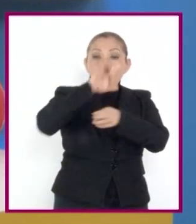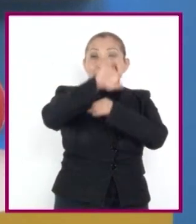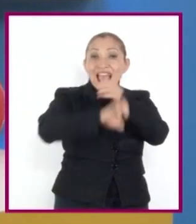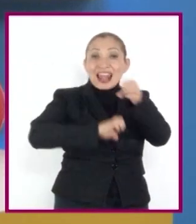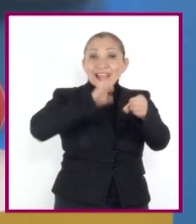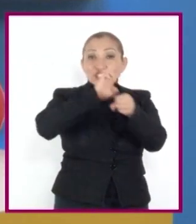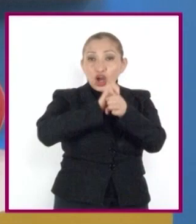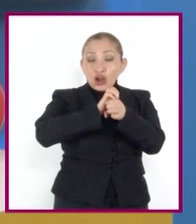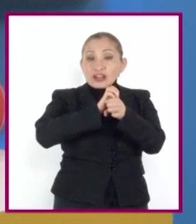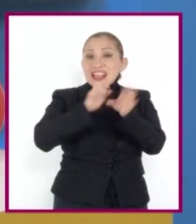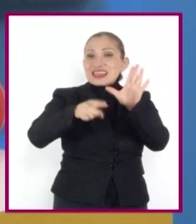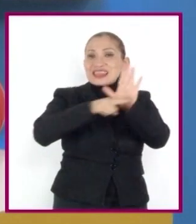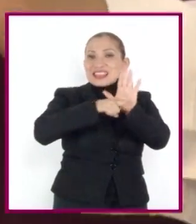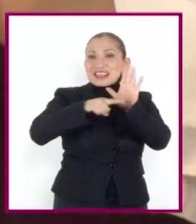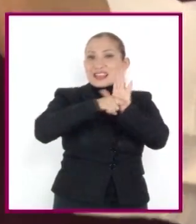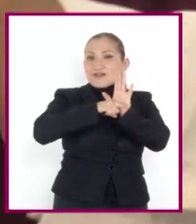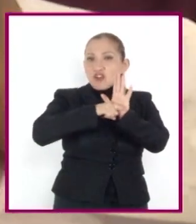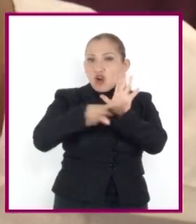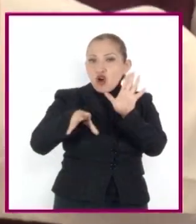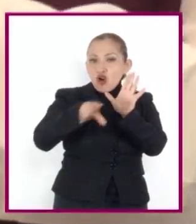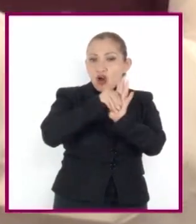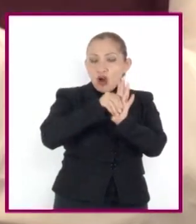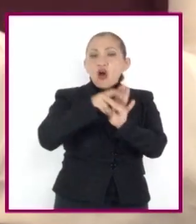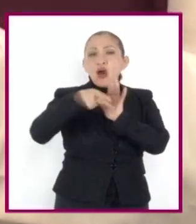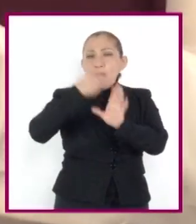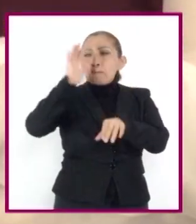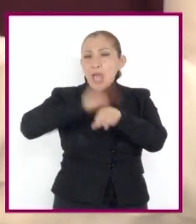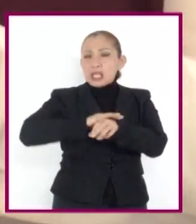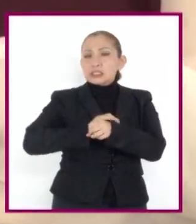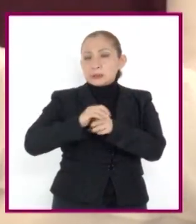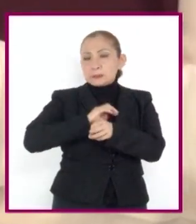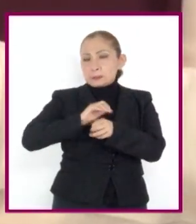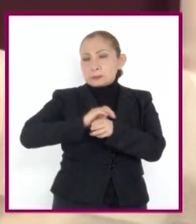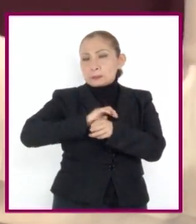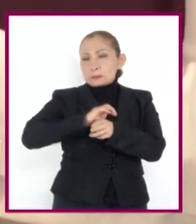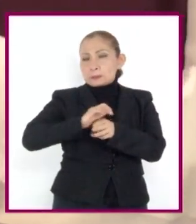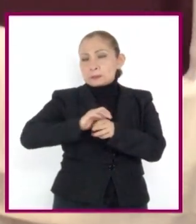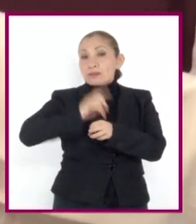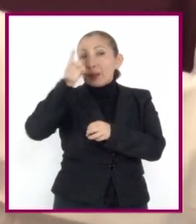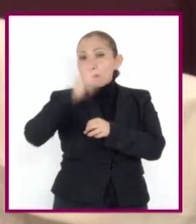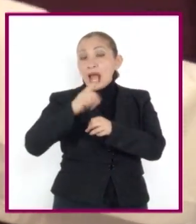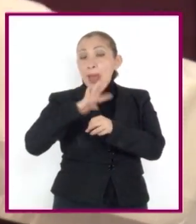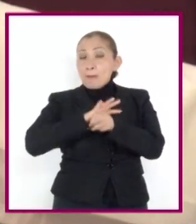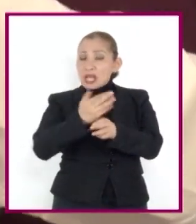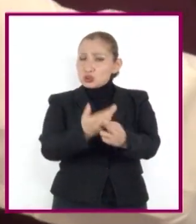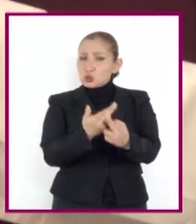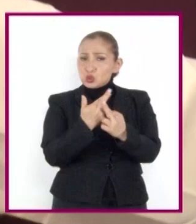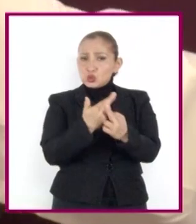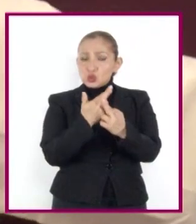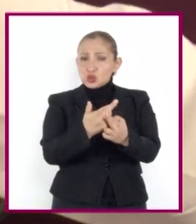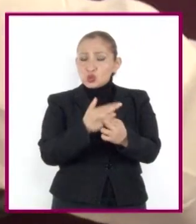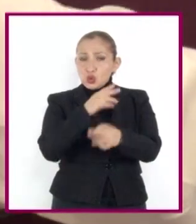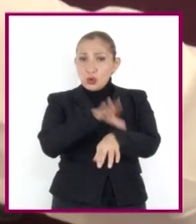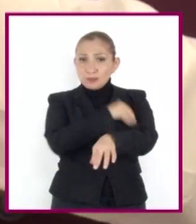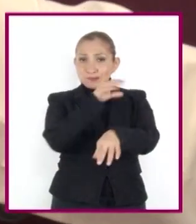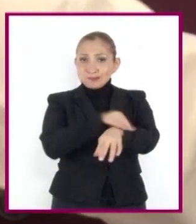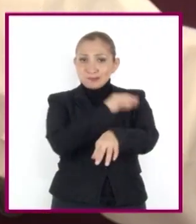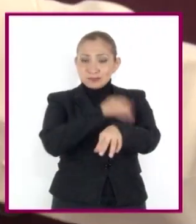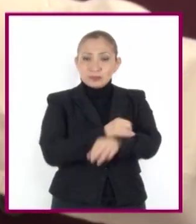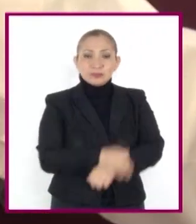quede cargado negativamente. Frotaré un poco más el tubo de PVC para que quede lo suficientemente